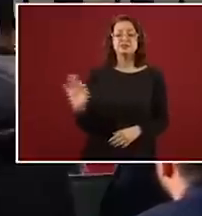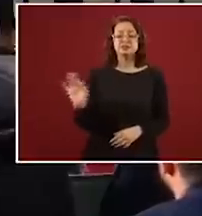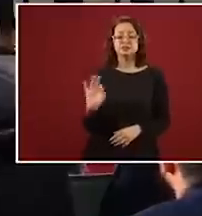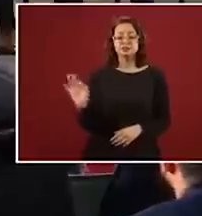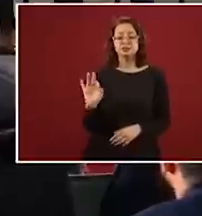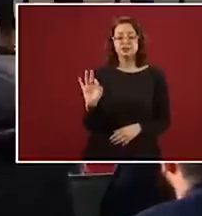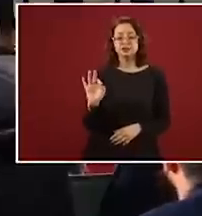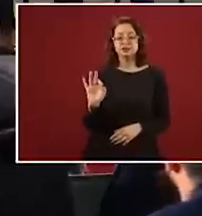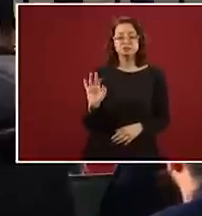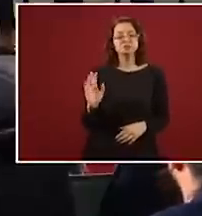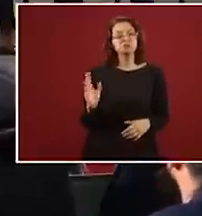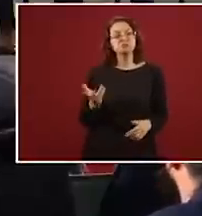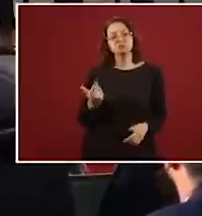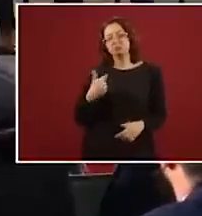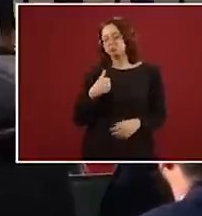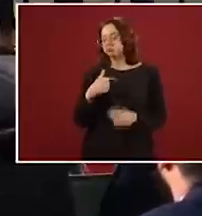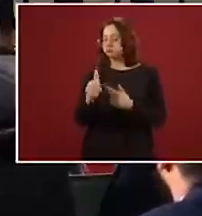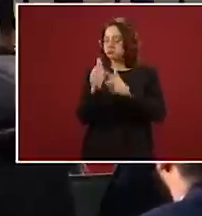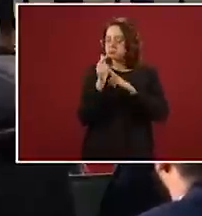a escribir